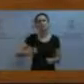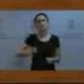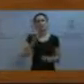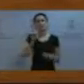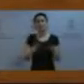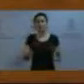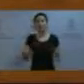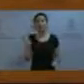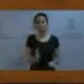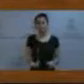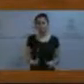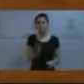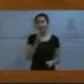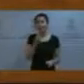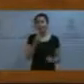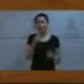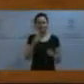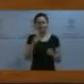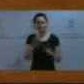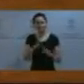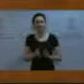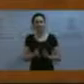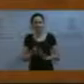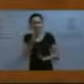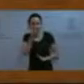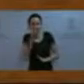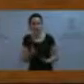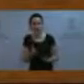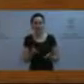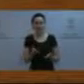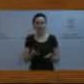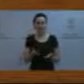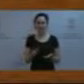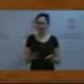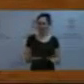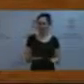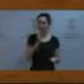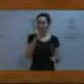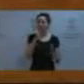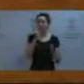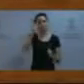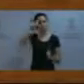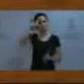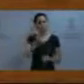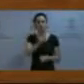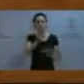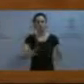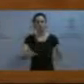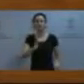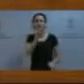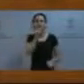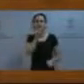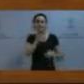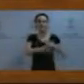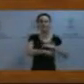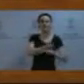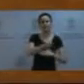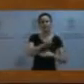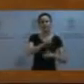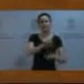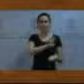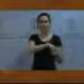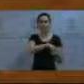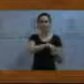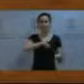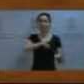profesionales los que salvan la credibilidad del organismo. Manifestar nuestro respeto hacia las personas residentes y hacia el personal que trabaja en